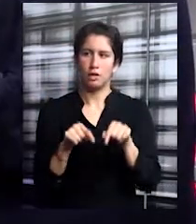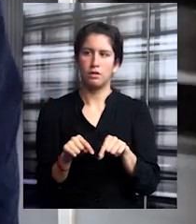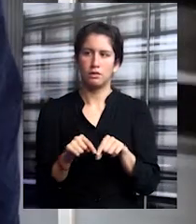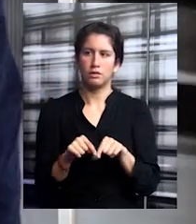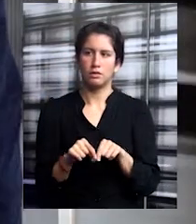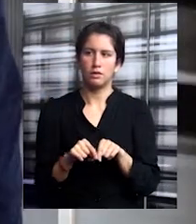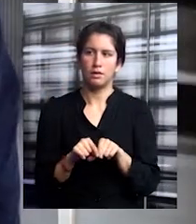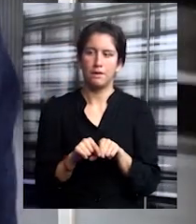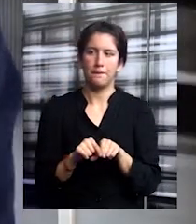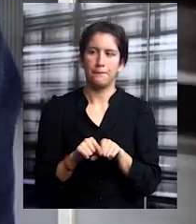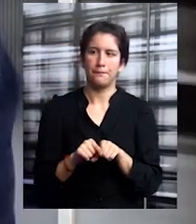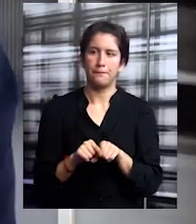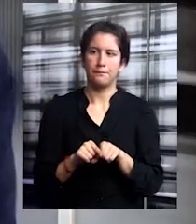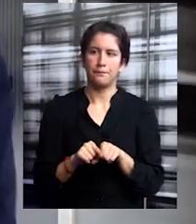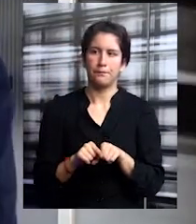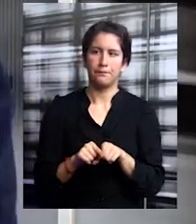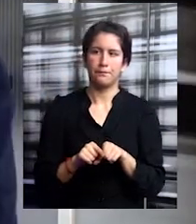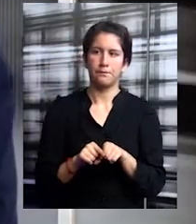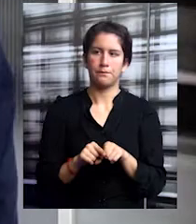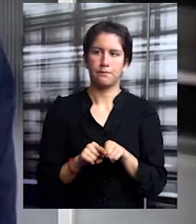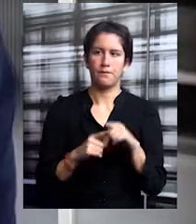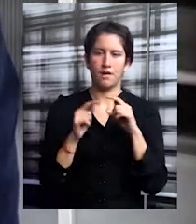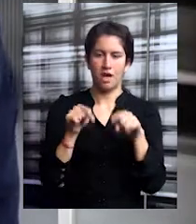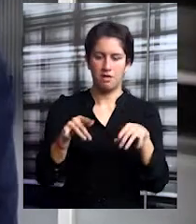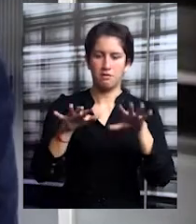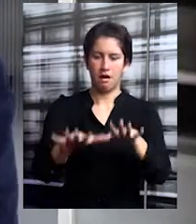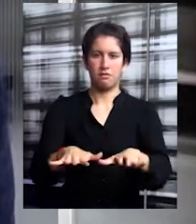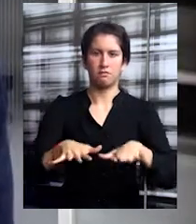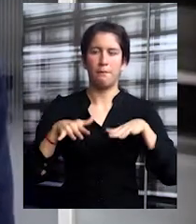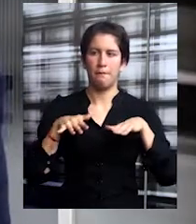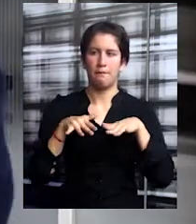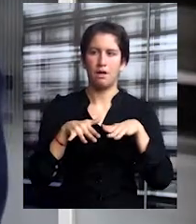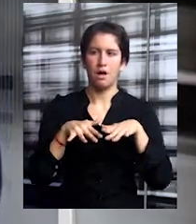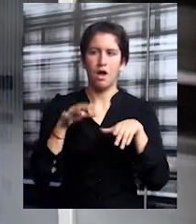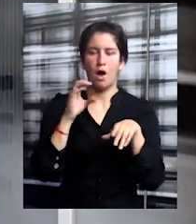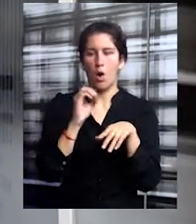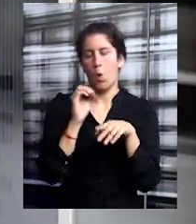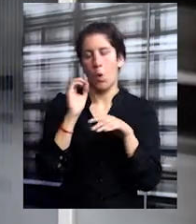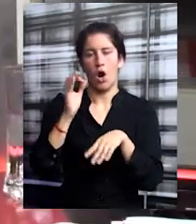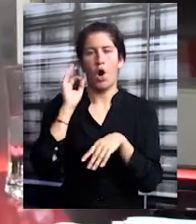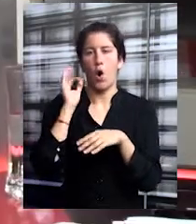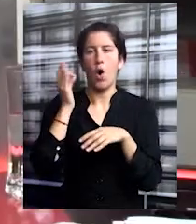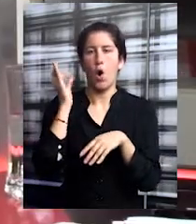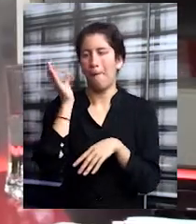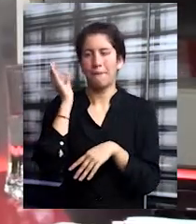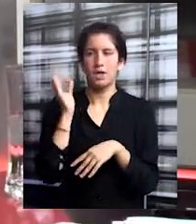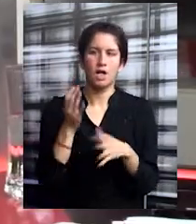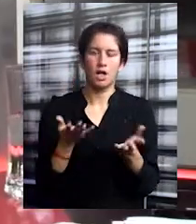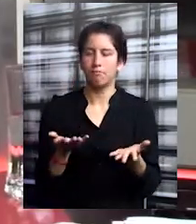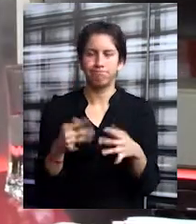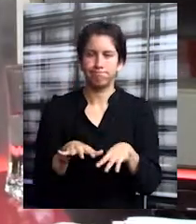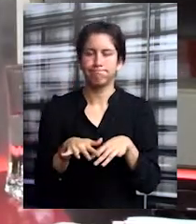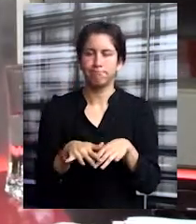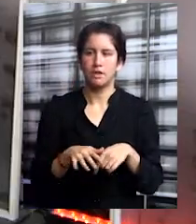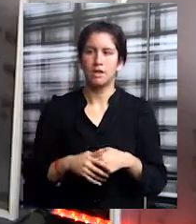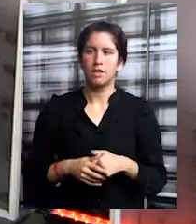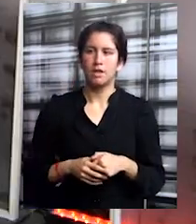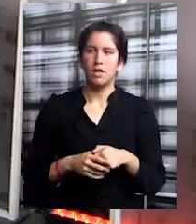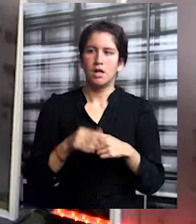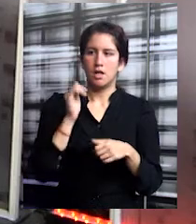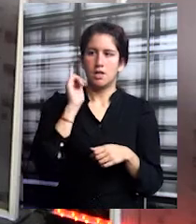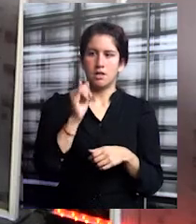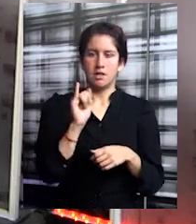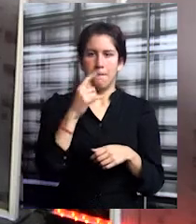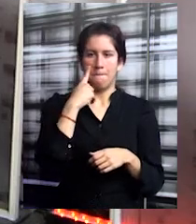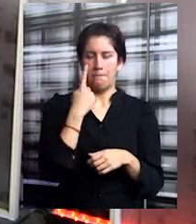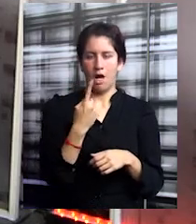conformar esta asamblea o este comité o este consejo. Sí, mira, son dos preguntas las que